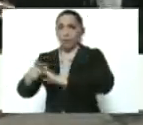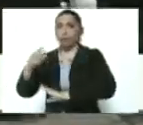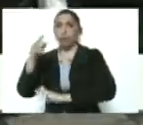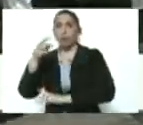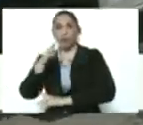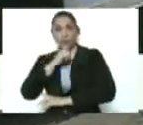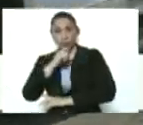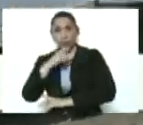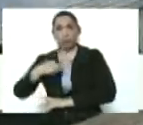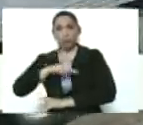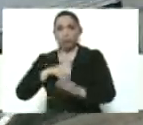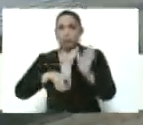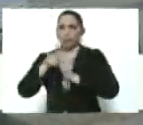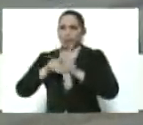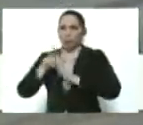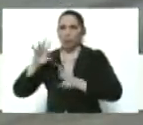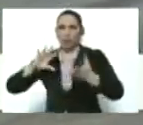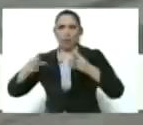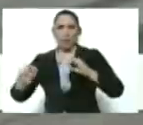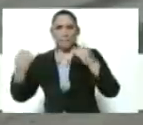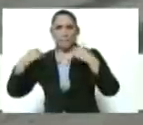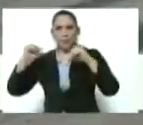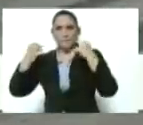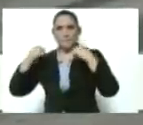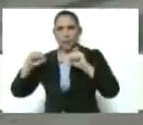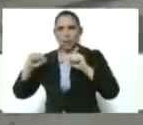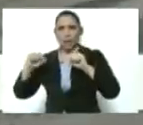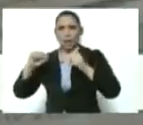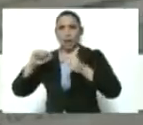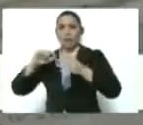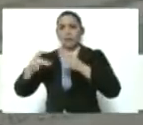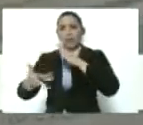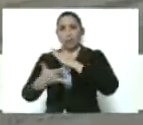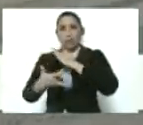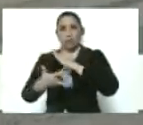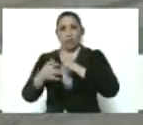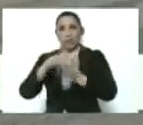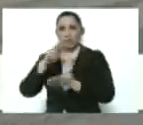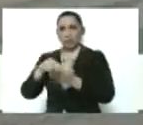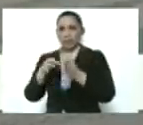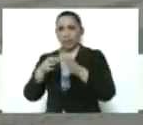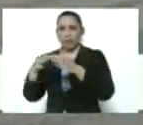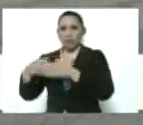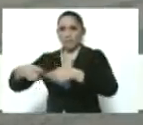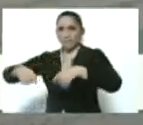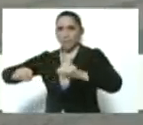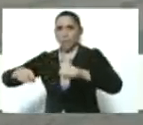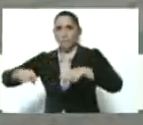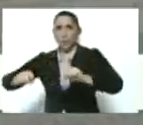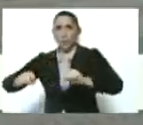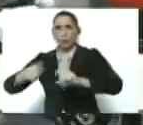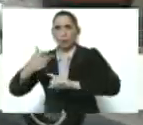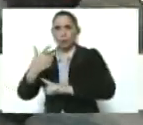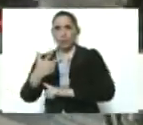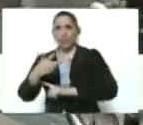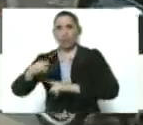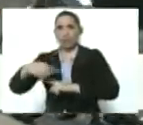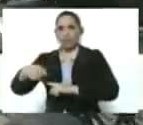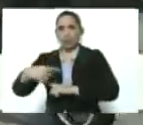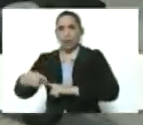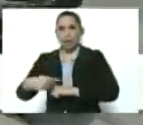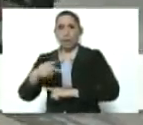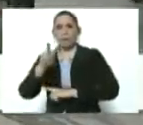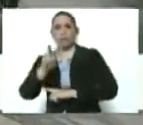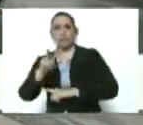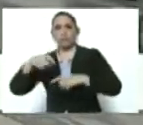desarrollar adaptar preparar con tecnología nacional equipos como motos de tres ruedas moto de dos